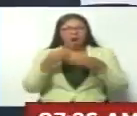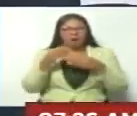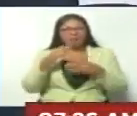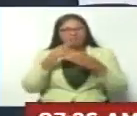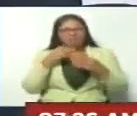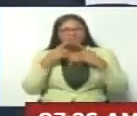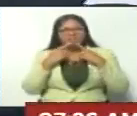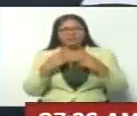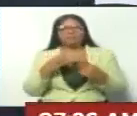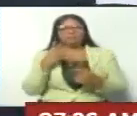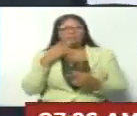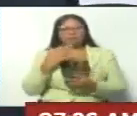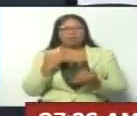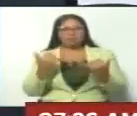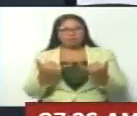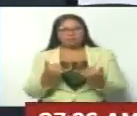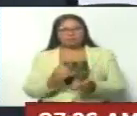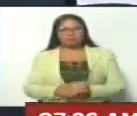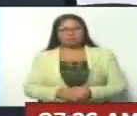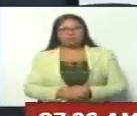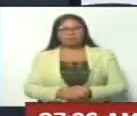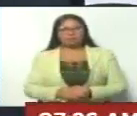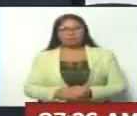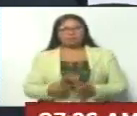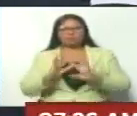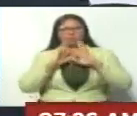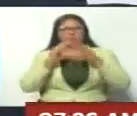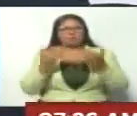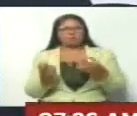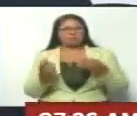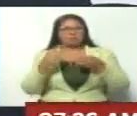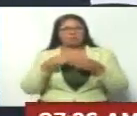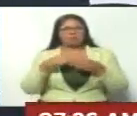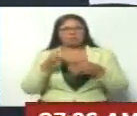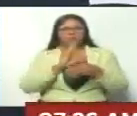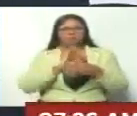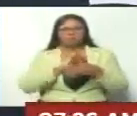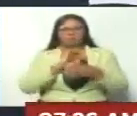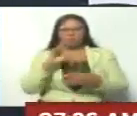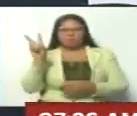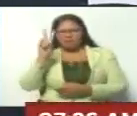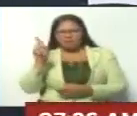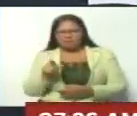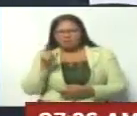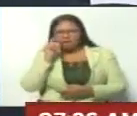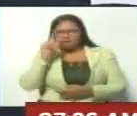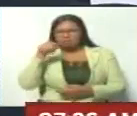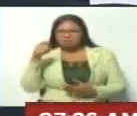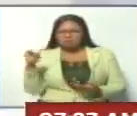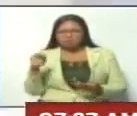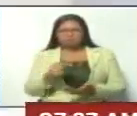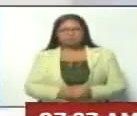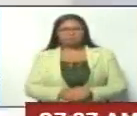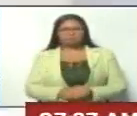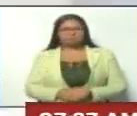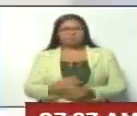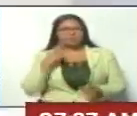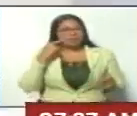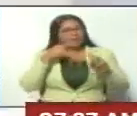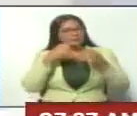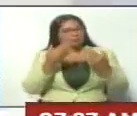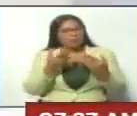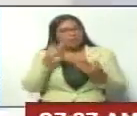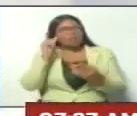este como mito o leyenda, como se le quiera llamar, es parte del folclore venezolano, ¿verdad? Sí, la creencia de